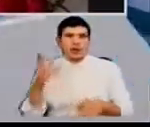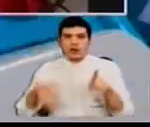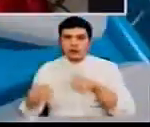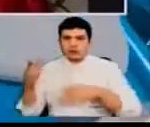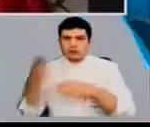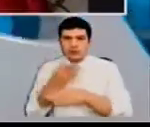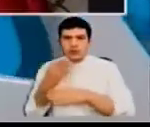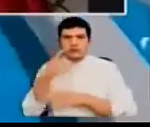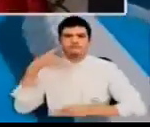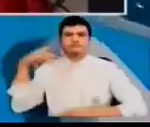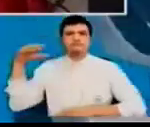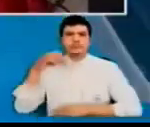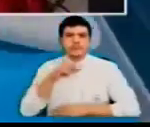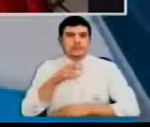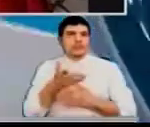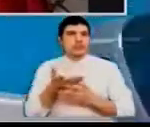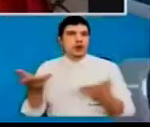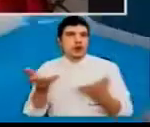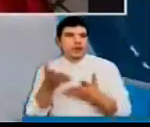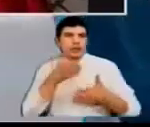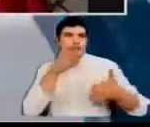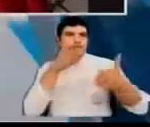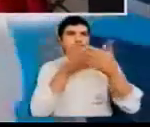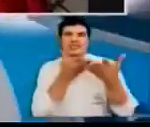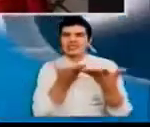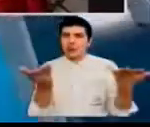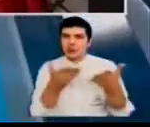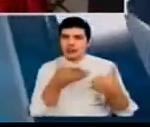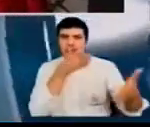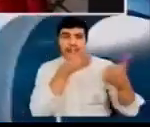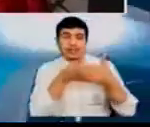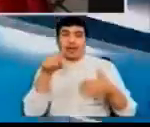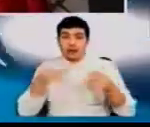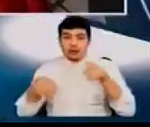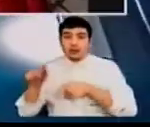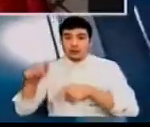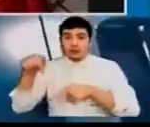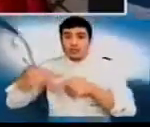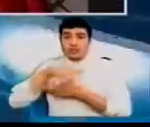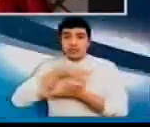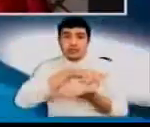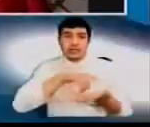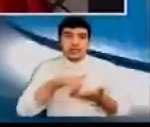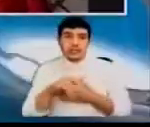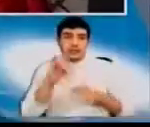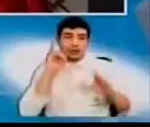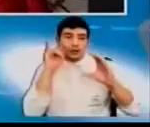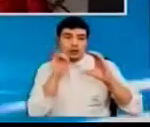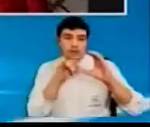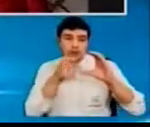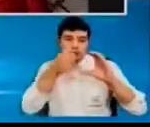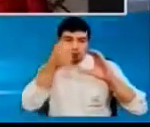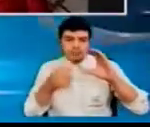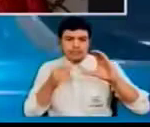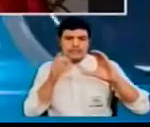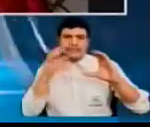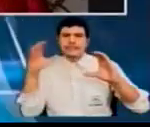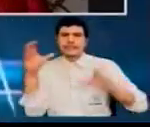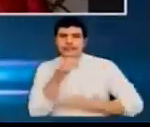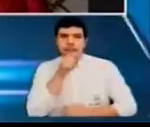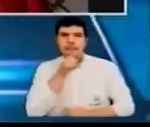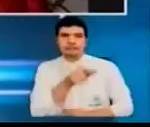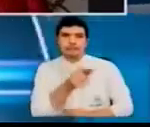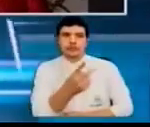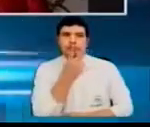dos alcaldías, son dos los municipios que estarían siendo investigados por los sobrecostos en la adquisición o en los contratos de las